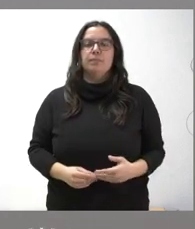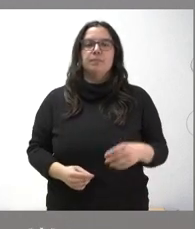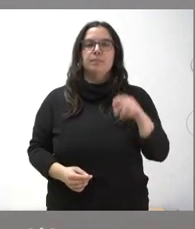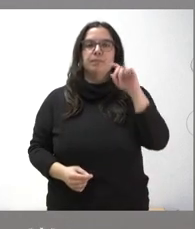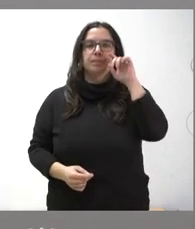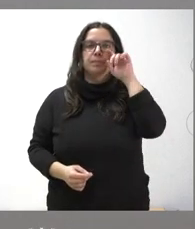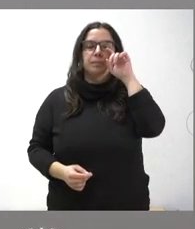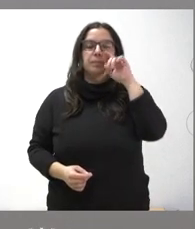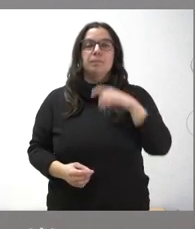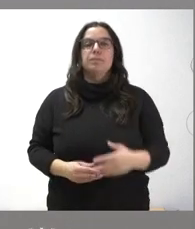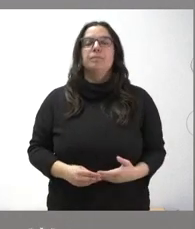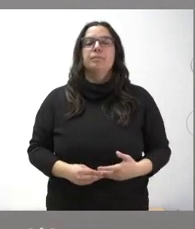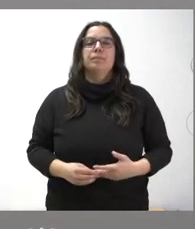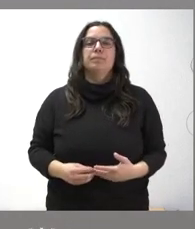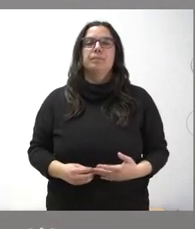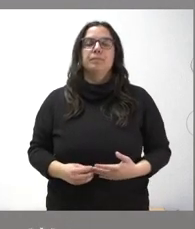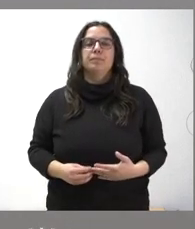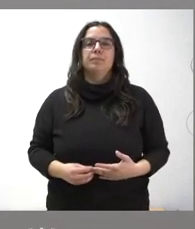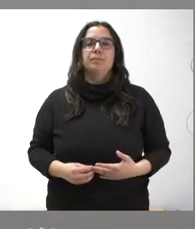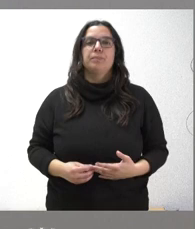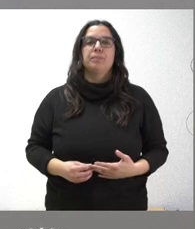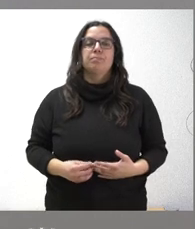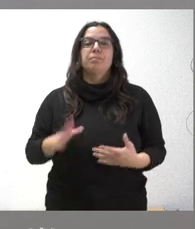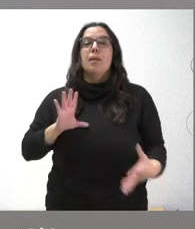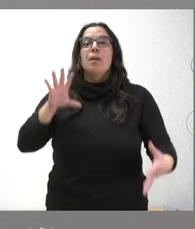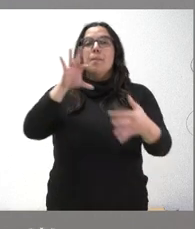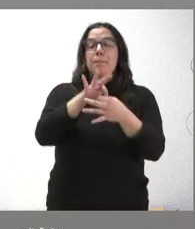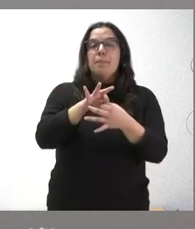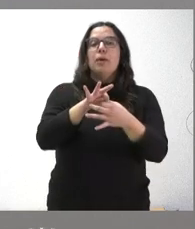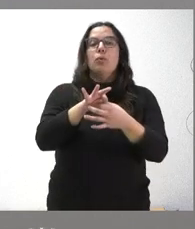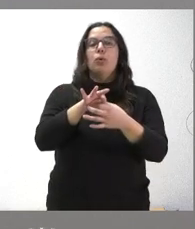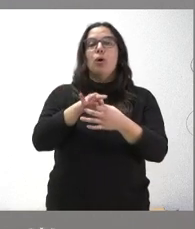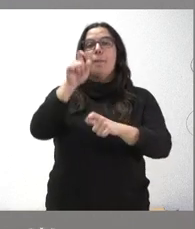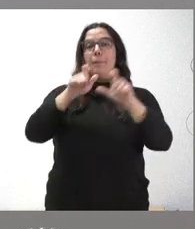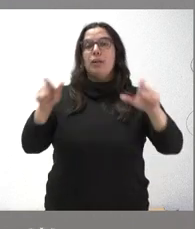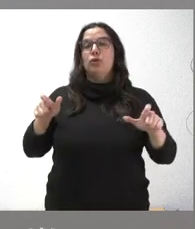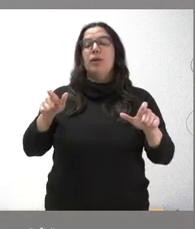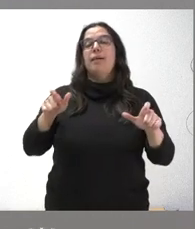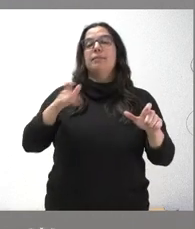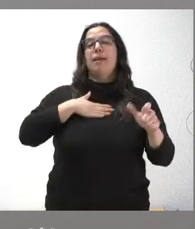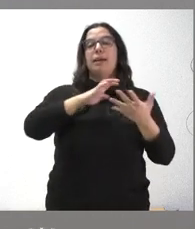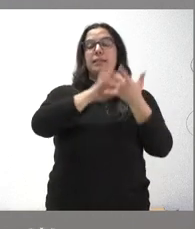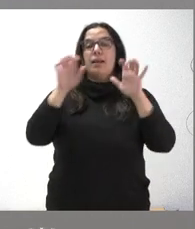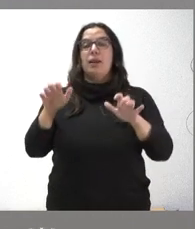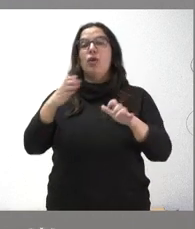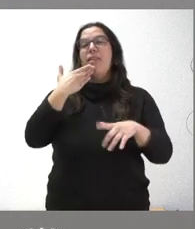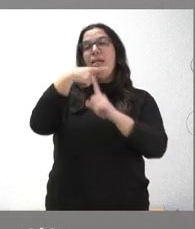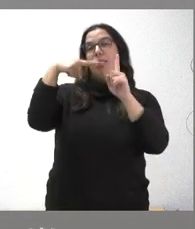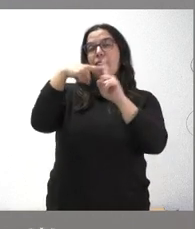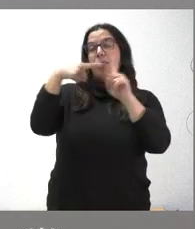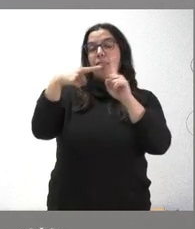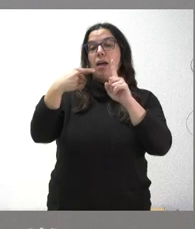cantidades se fuerza el vínculo con los Castellanos y leoneses de mediana edad en el extranjero mediante viajes